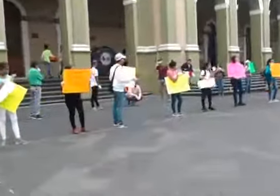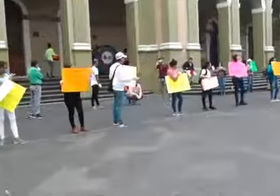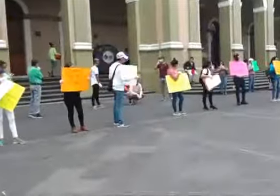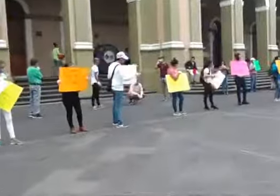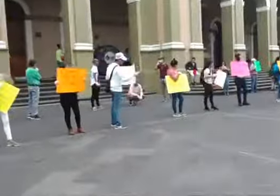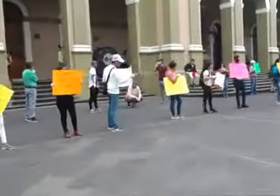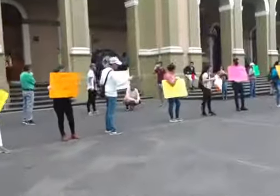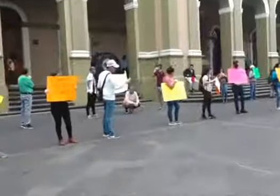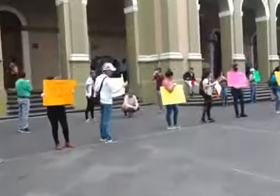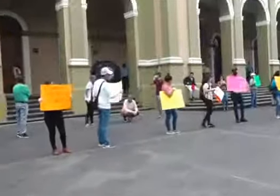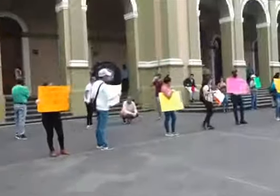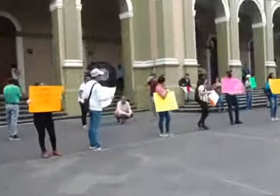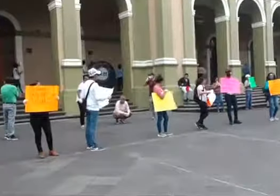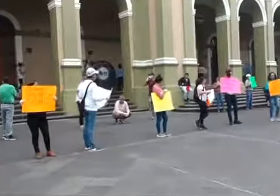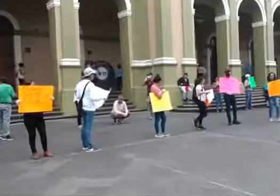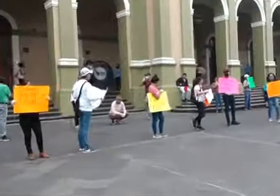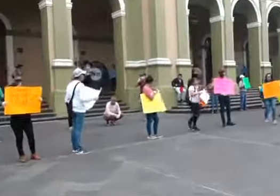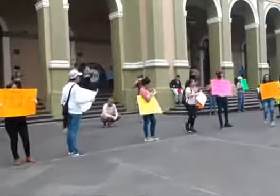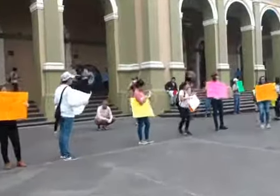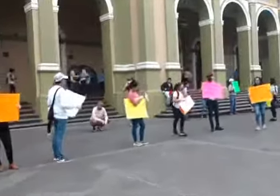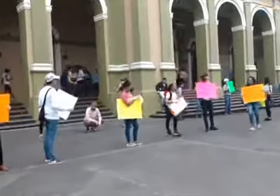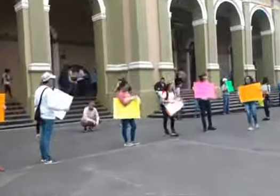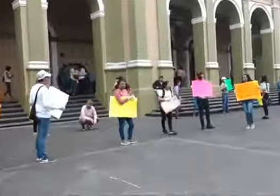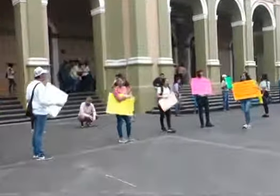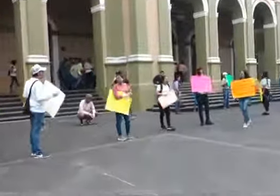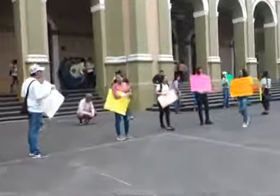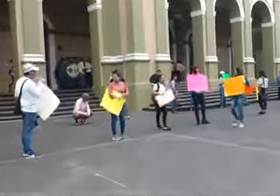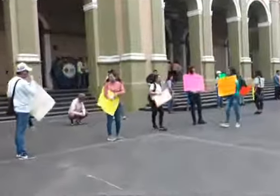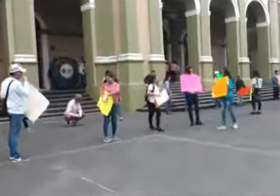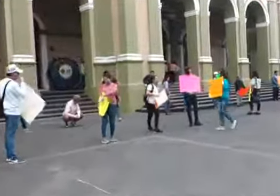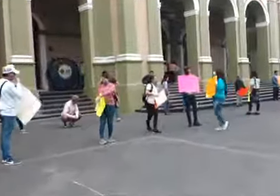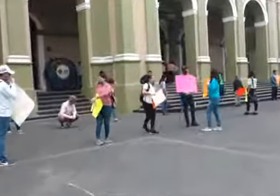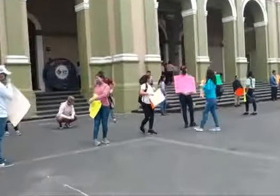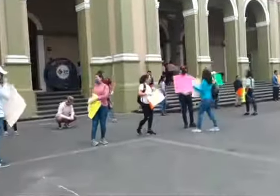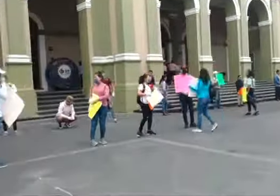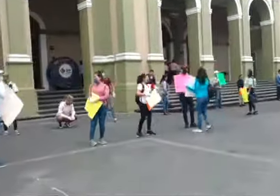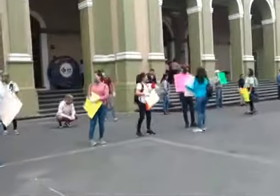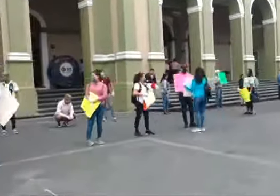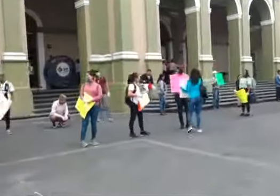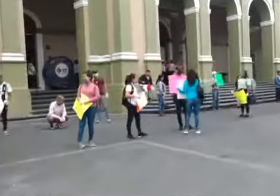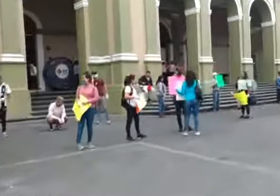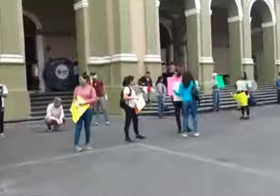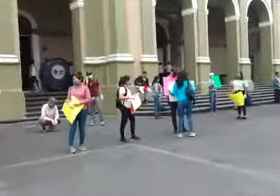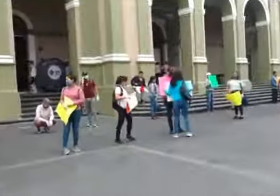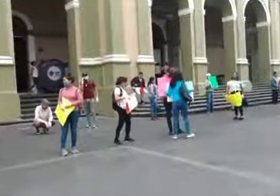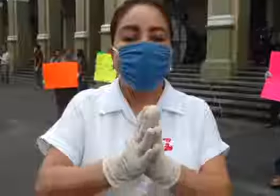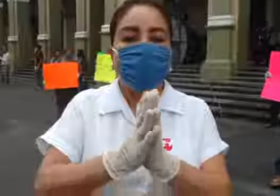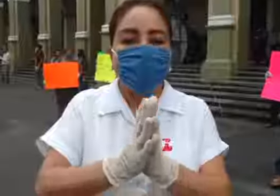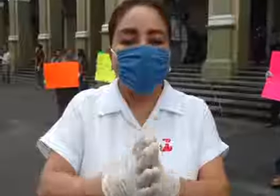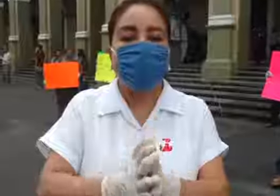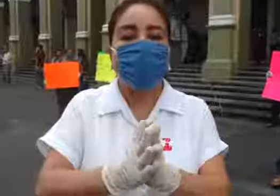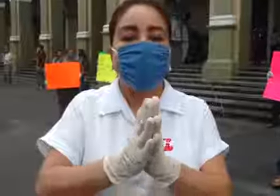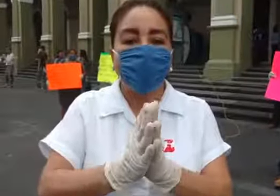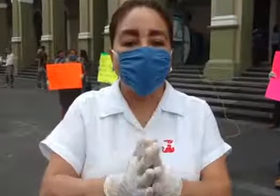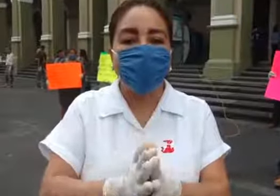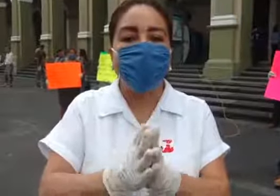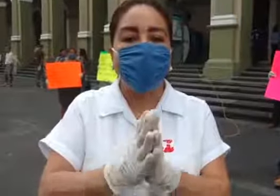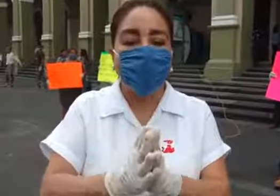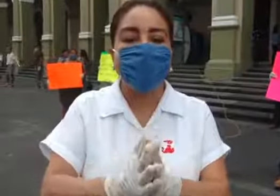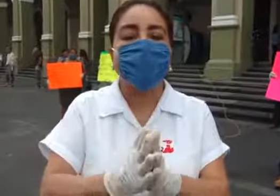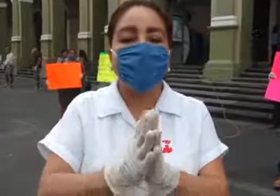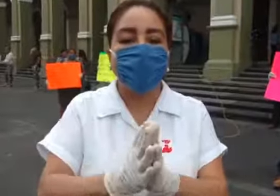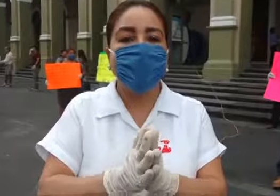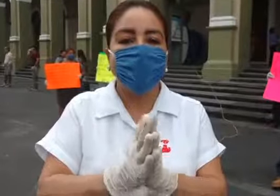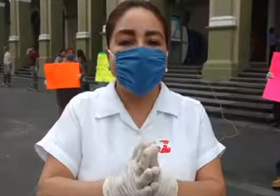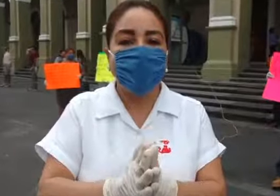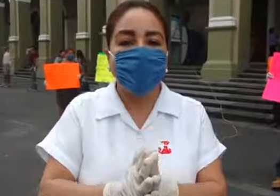denunciando. Desde este lugar hacemos un llamado al presidente de la República y al gobernador del estado de Veracruz,